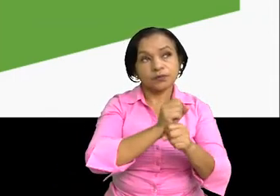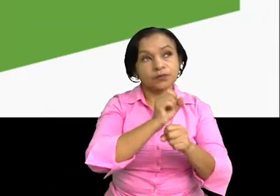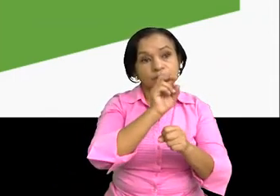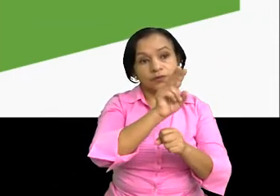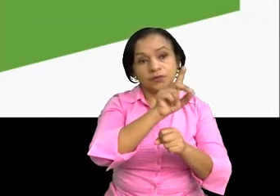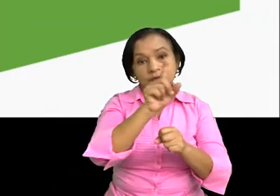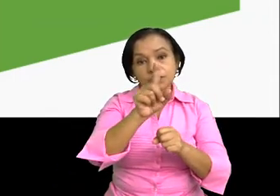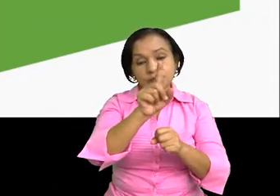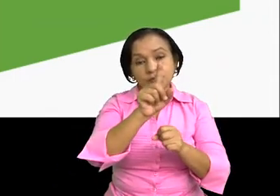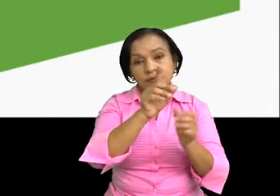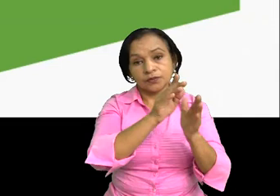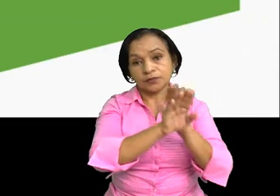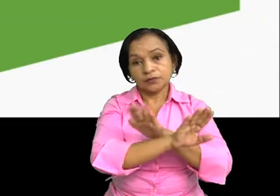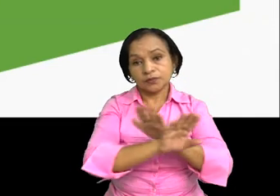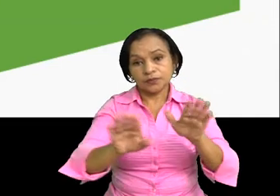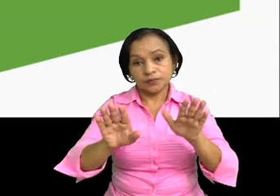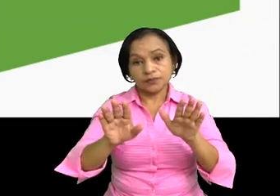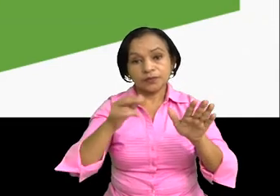al finalizar el año 21,